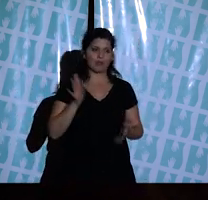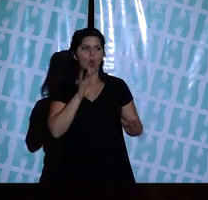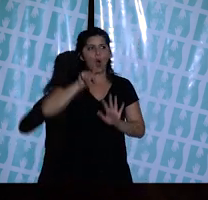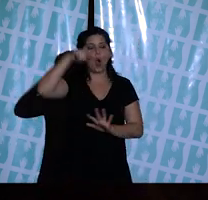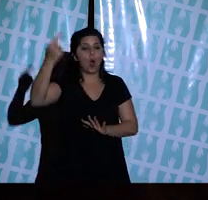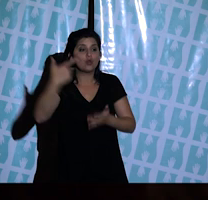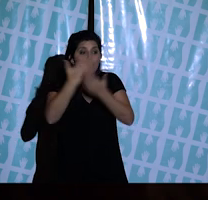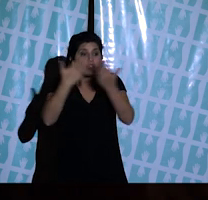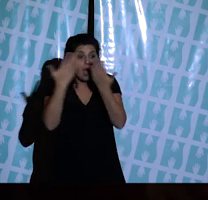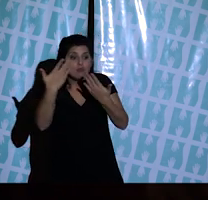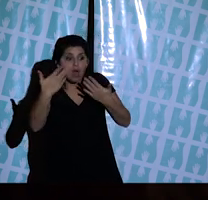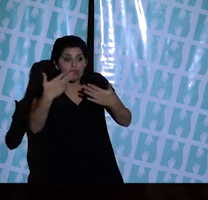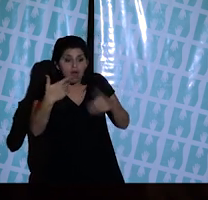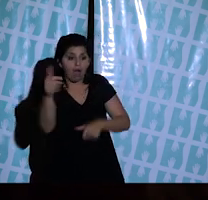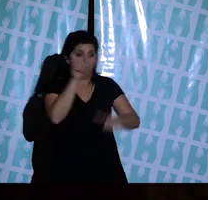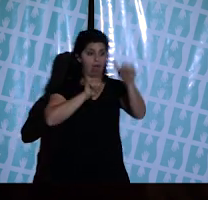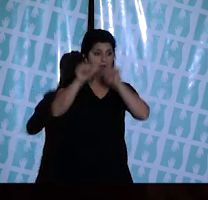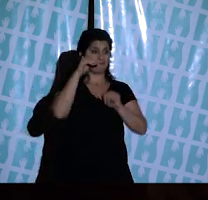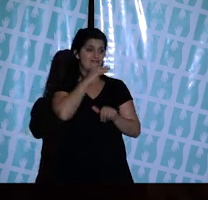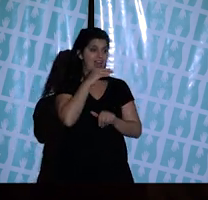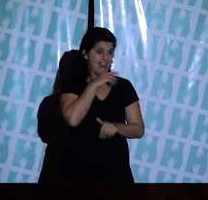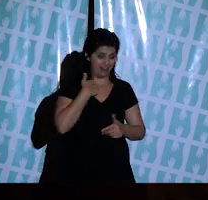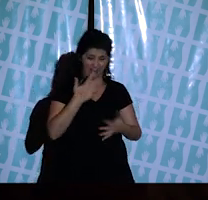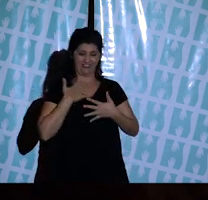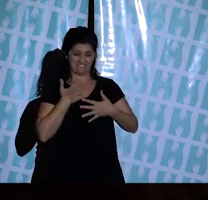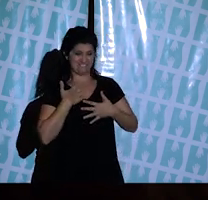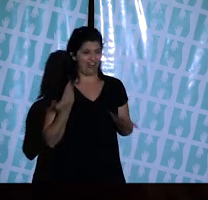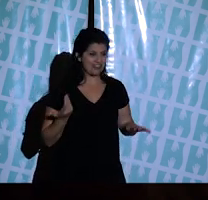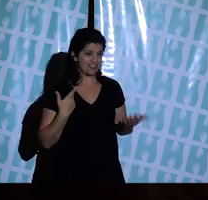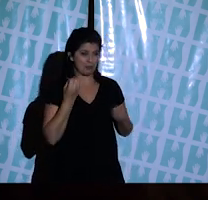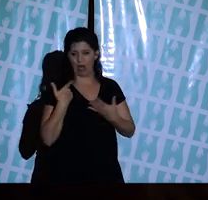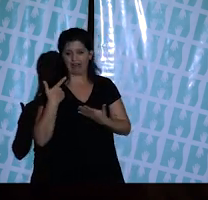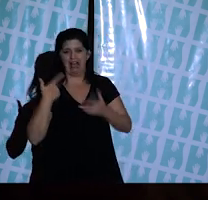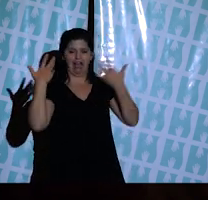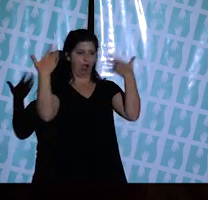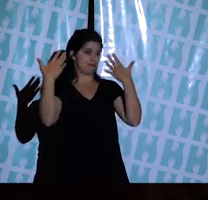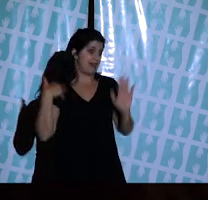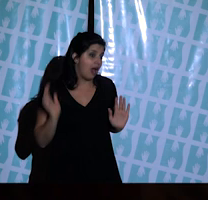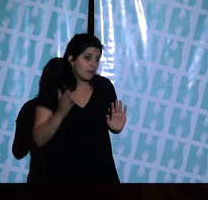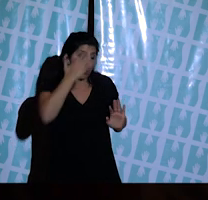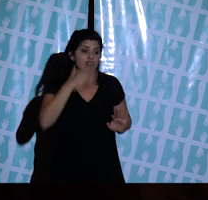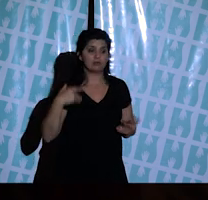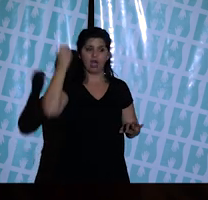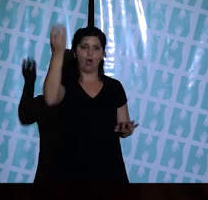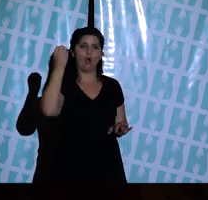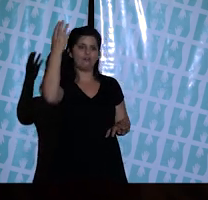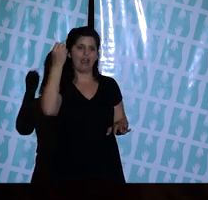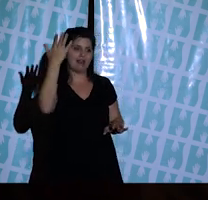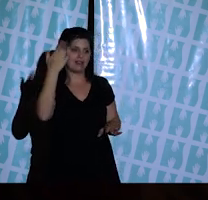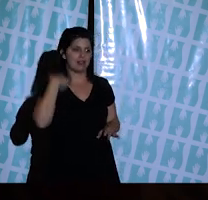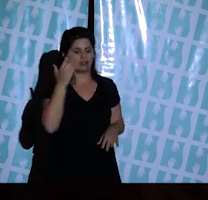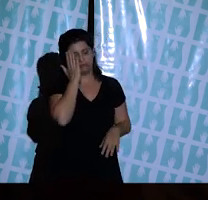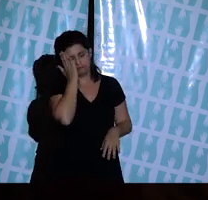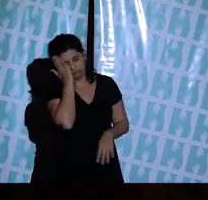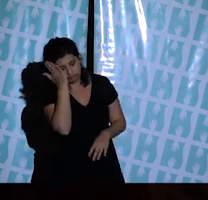veces pude haber tomado contento porque me agasajan, pero después en la conferencia me daba sueño, por ejemplo.